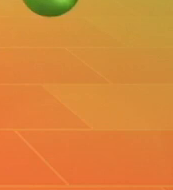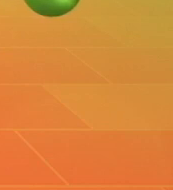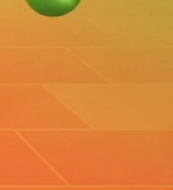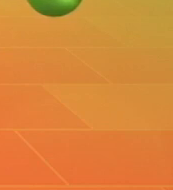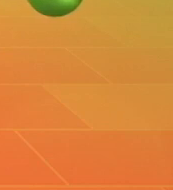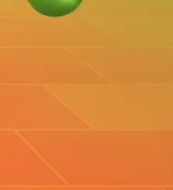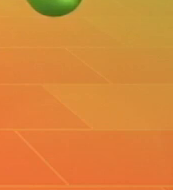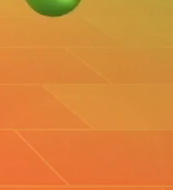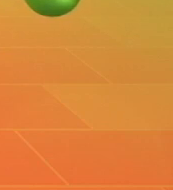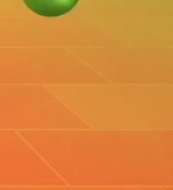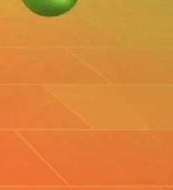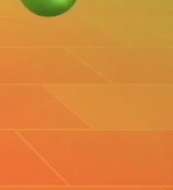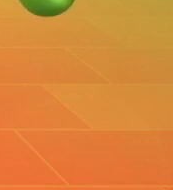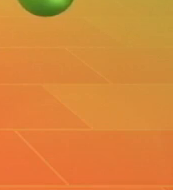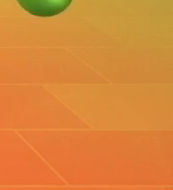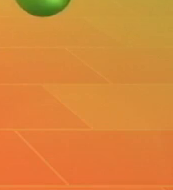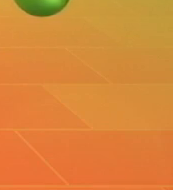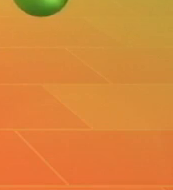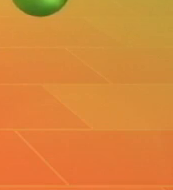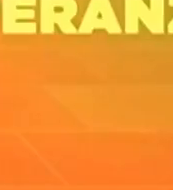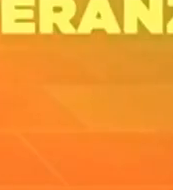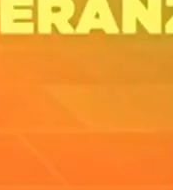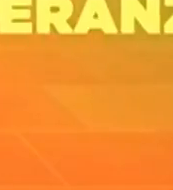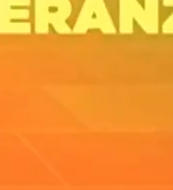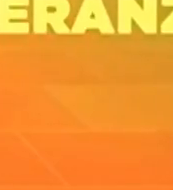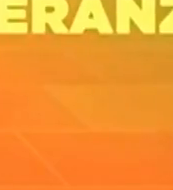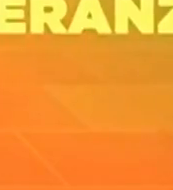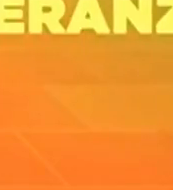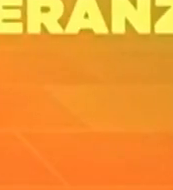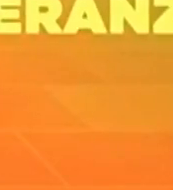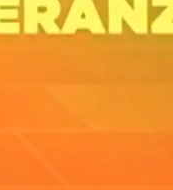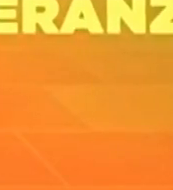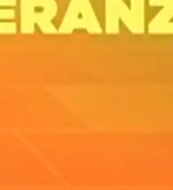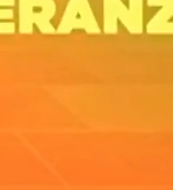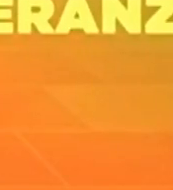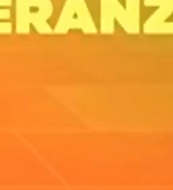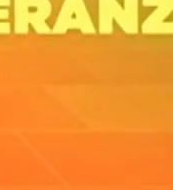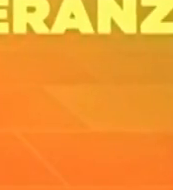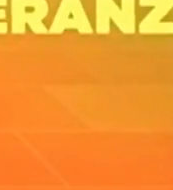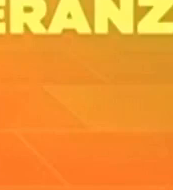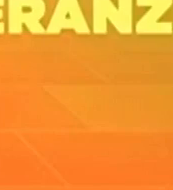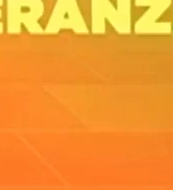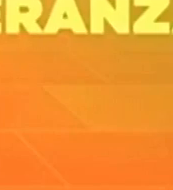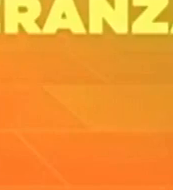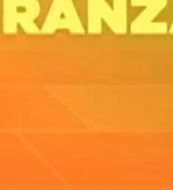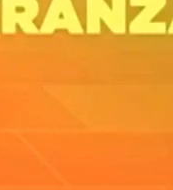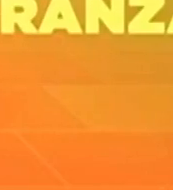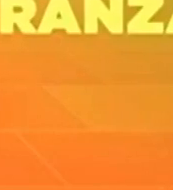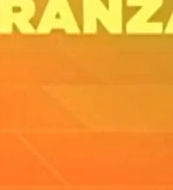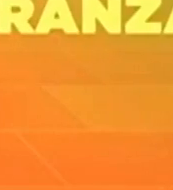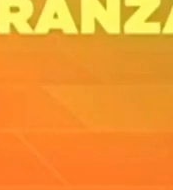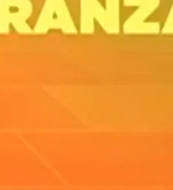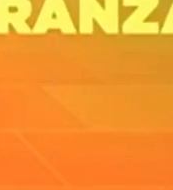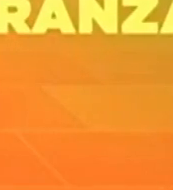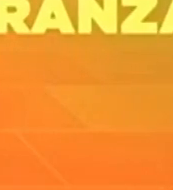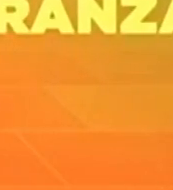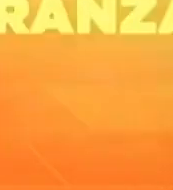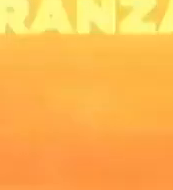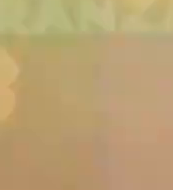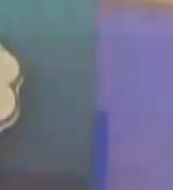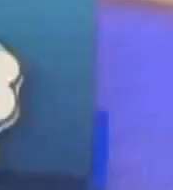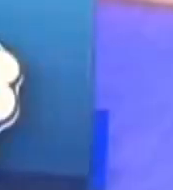compartilo, compartilo todo. Con Loto se disfruta en Navidad. Loto, te cambia la vida.